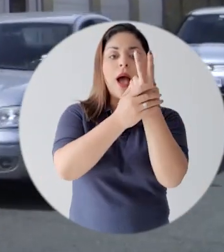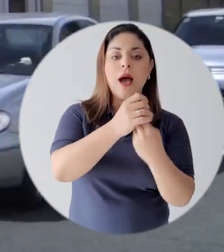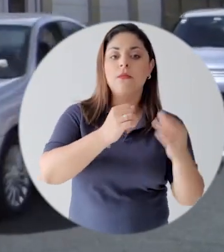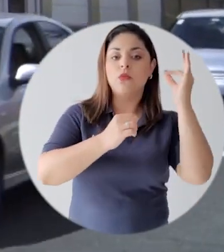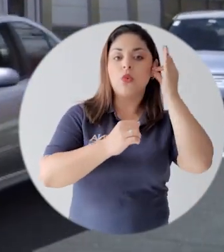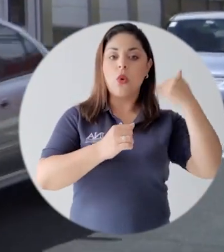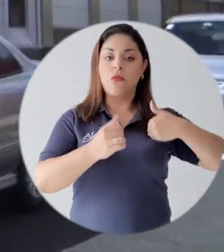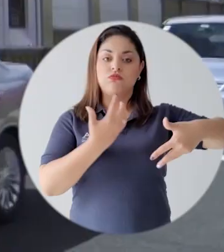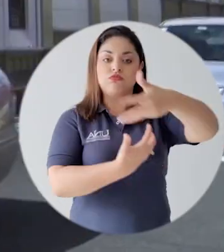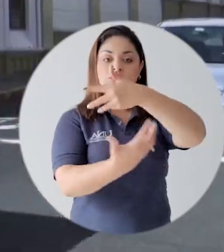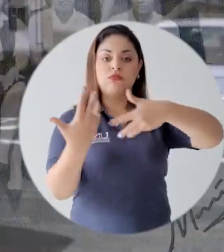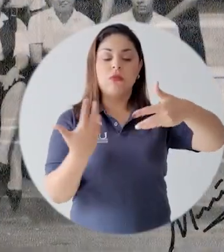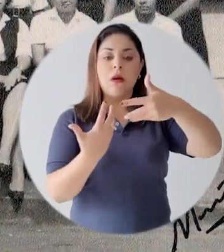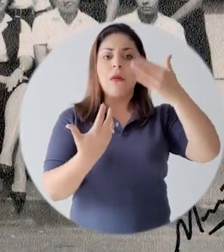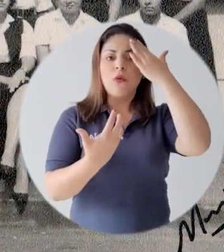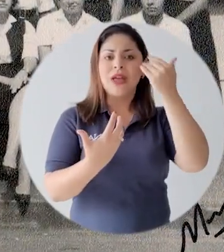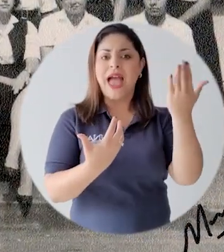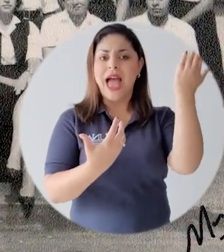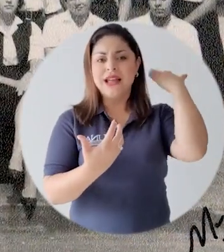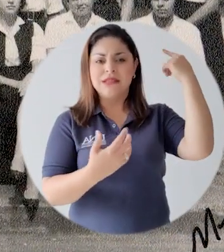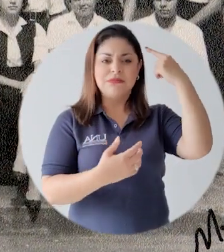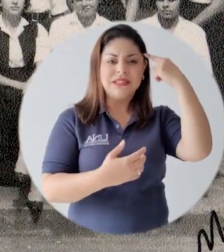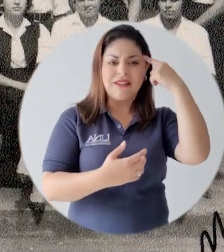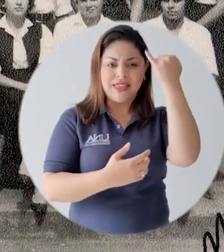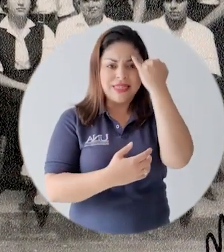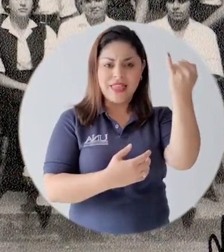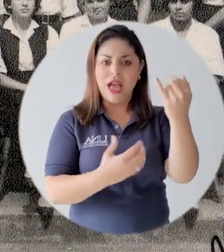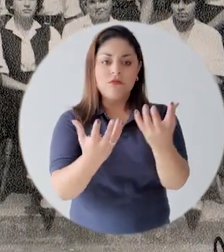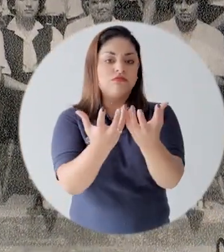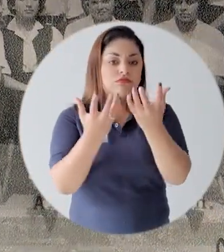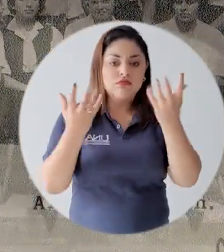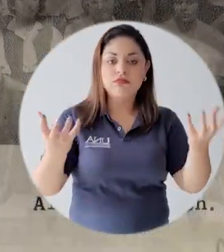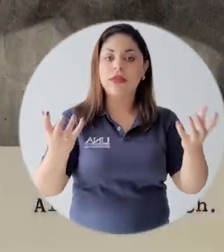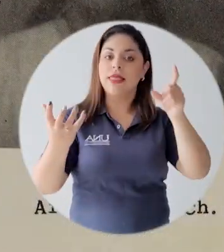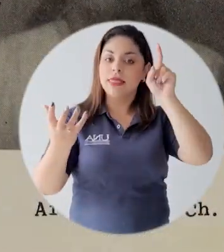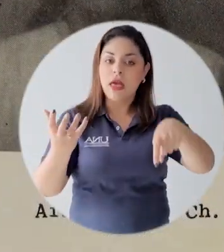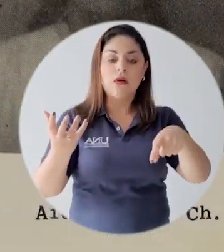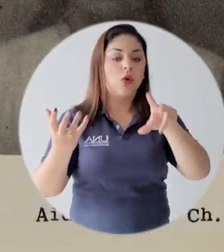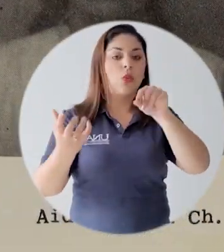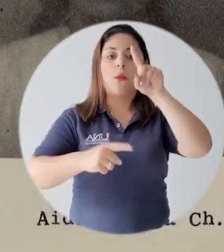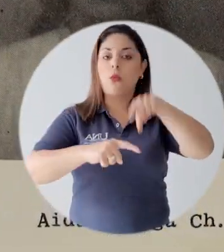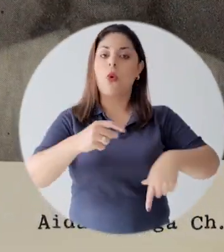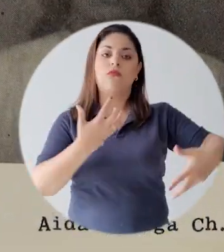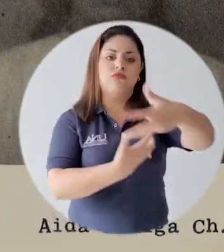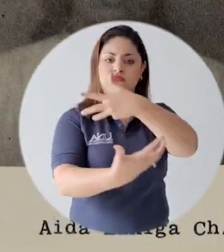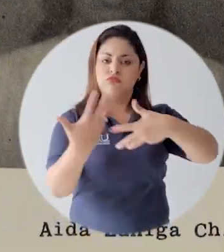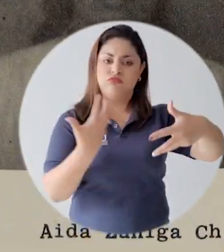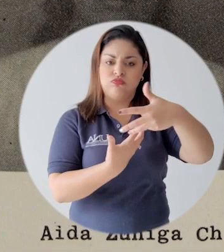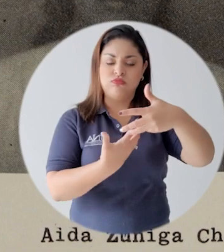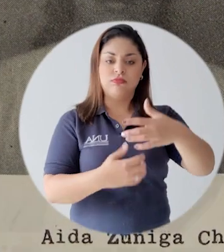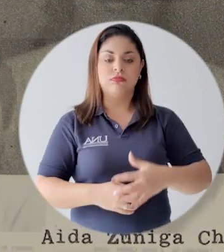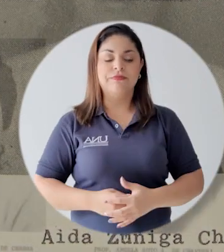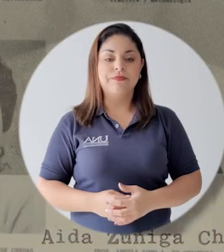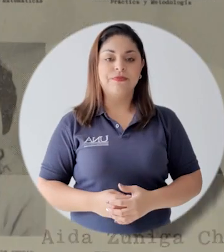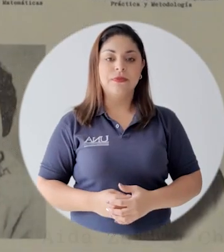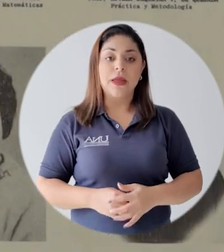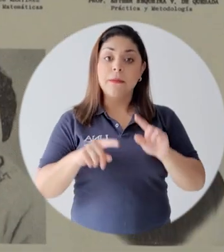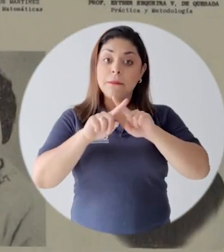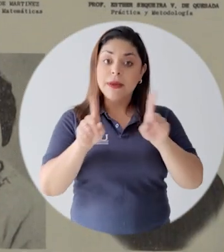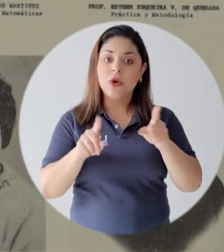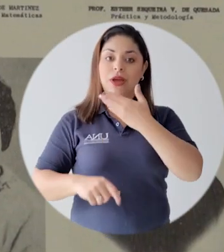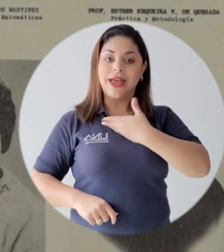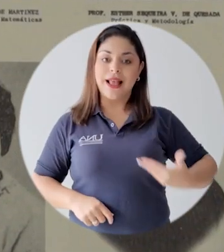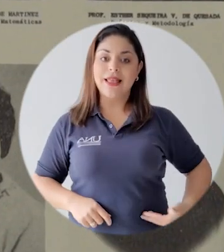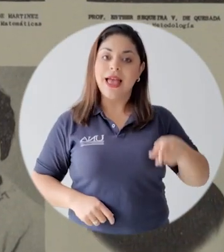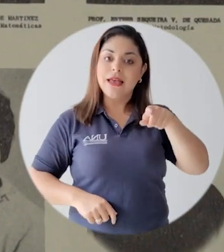en la secundaria, cuando aún pervivía la idea de que hombres y mujeres no debían compartir un aula. Heredia